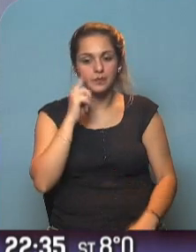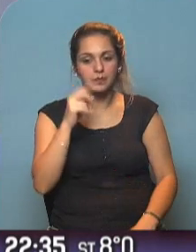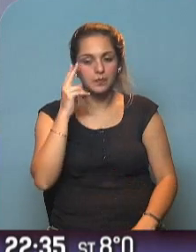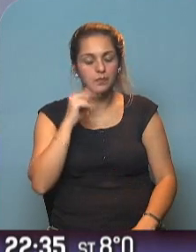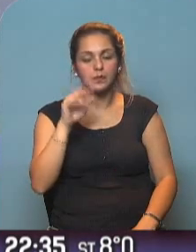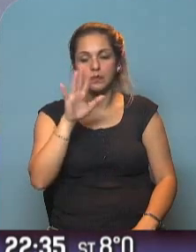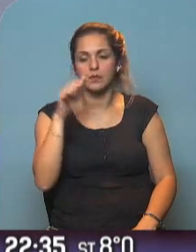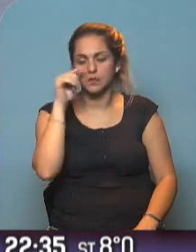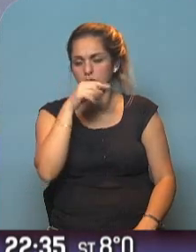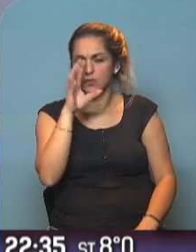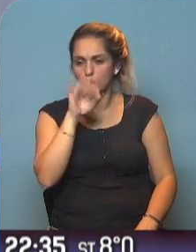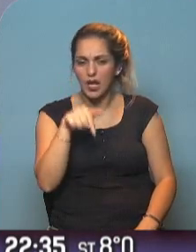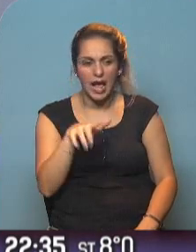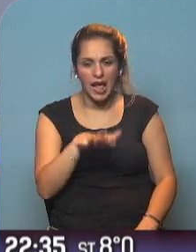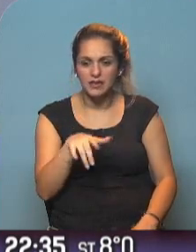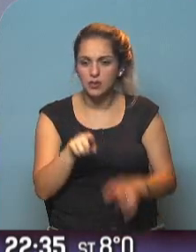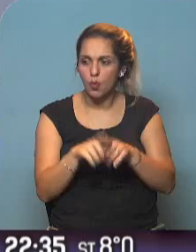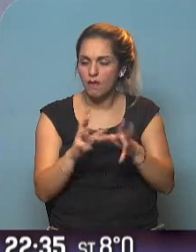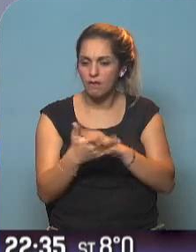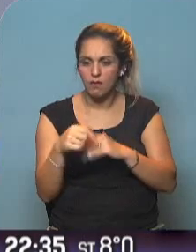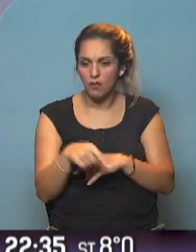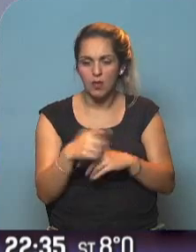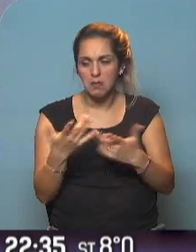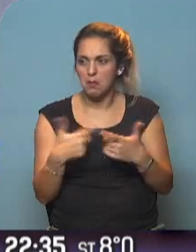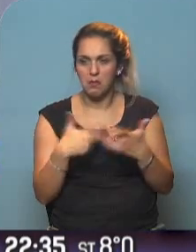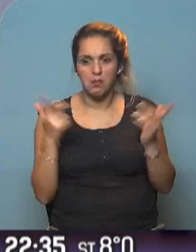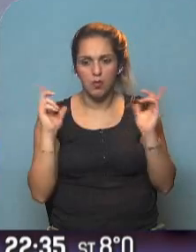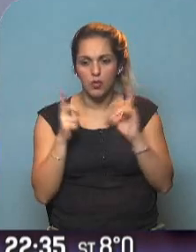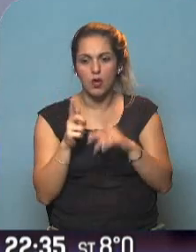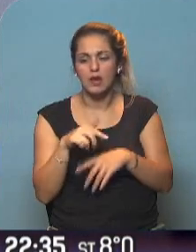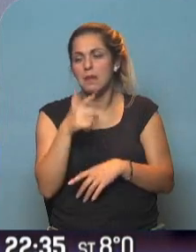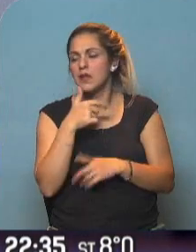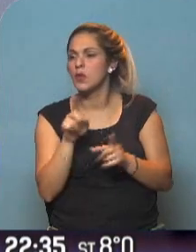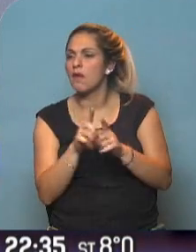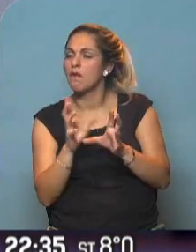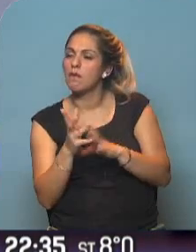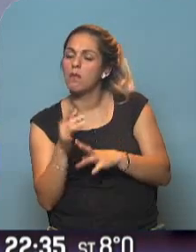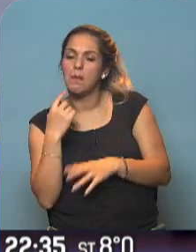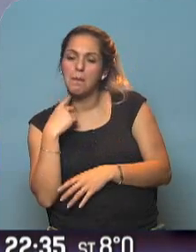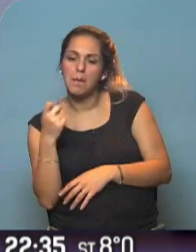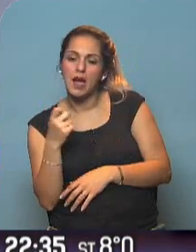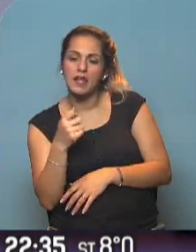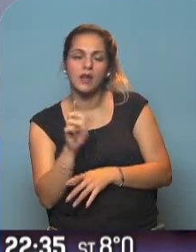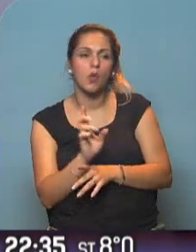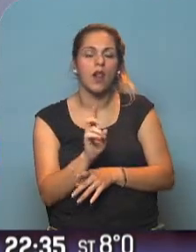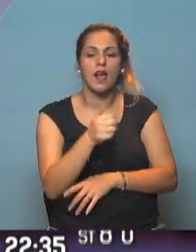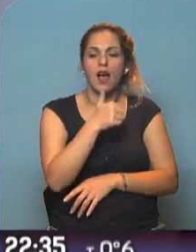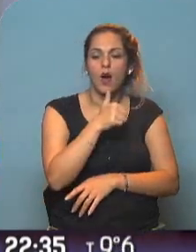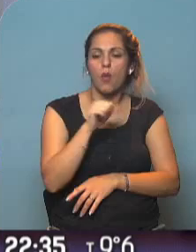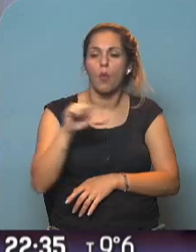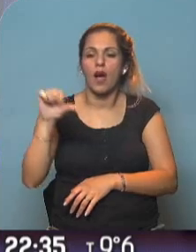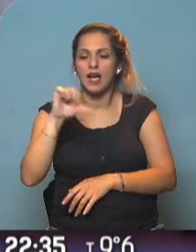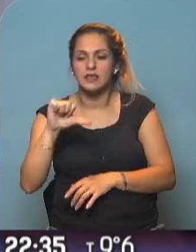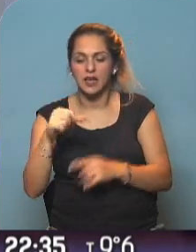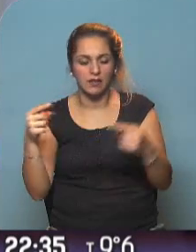1957, nunca ha habido algo así. Y te digo más, se parece un poco a España esto del agua y el aceite. Sí. ¿Cómo